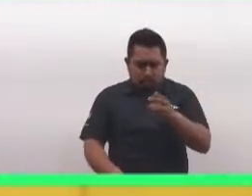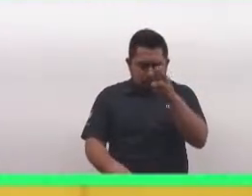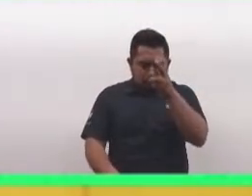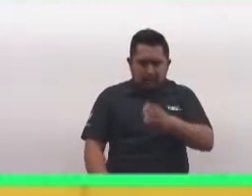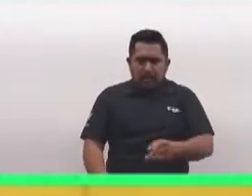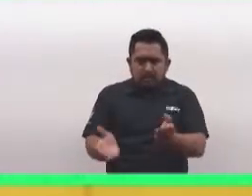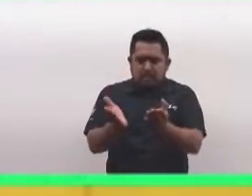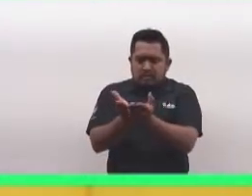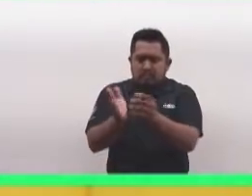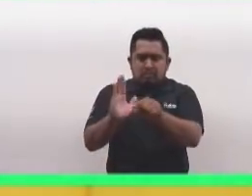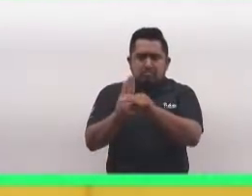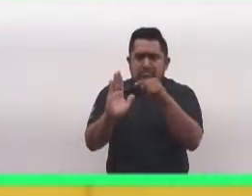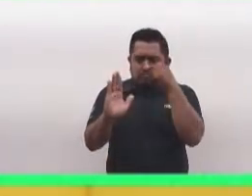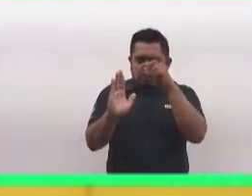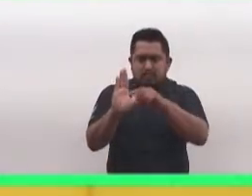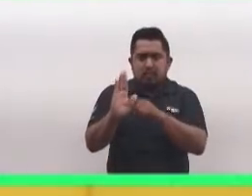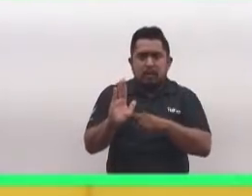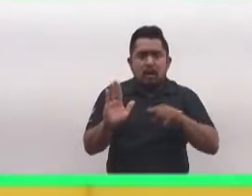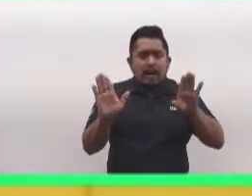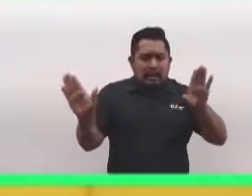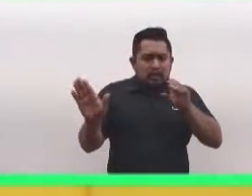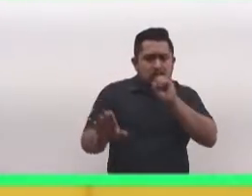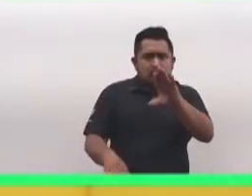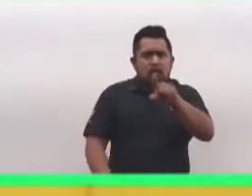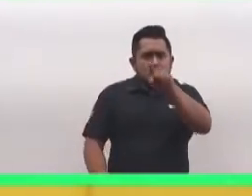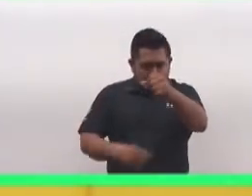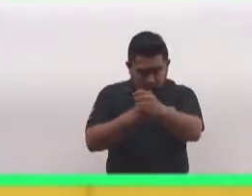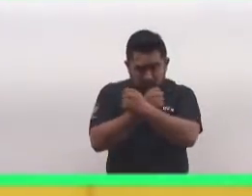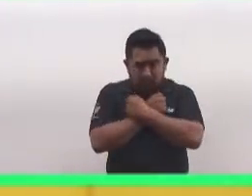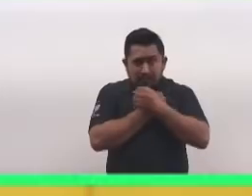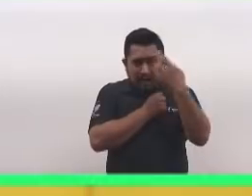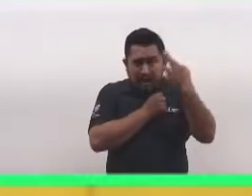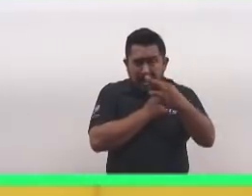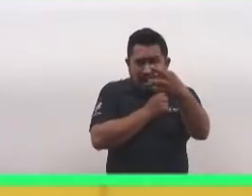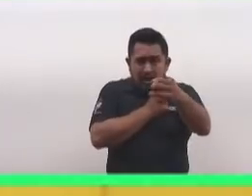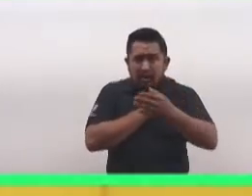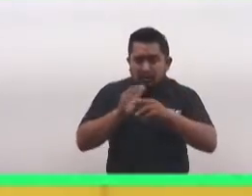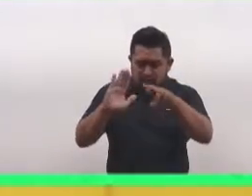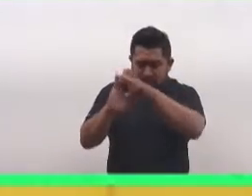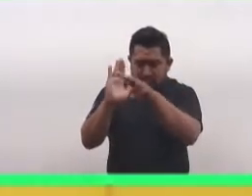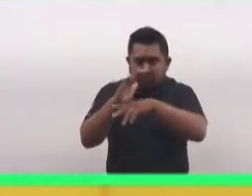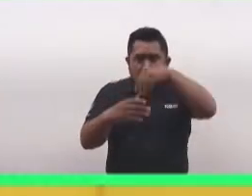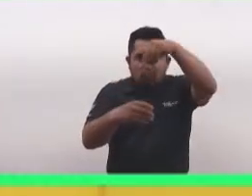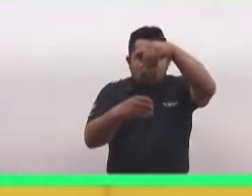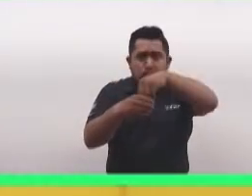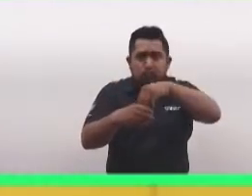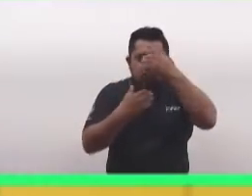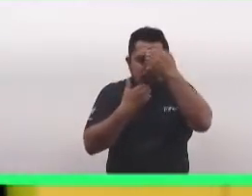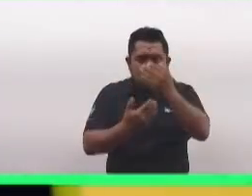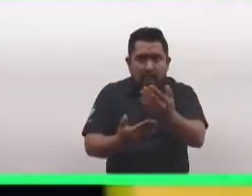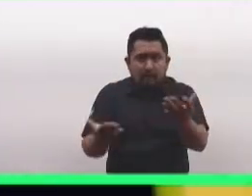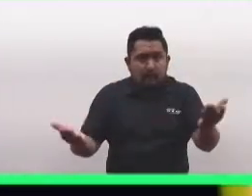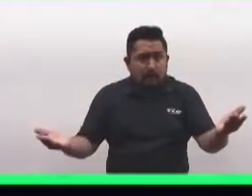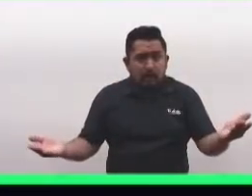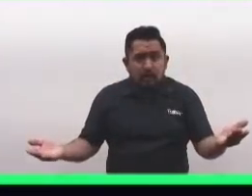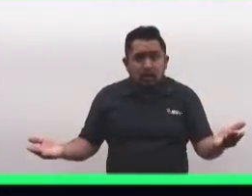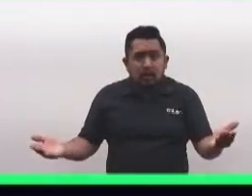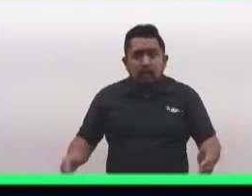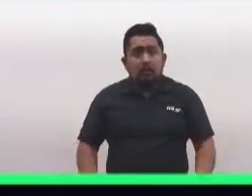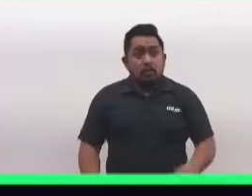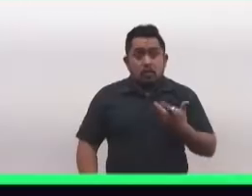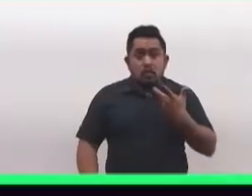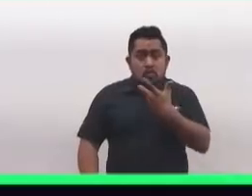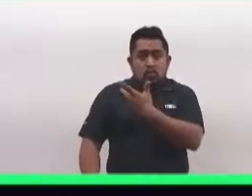si me amáis guardar mis mandamientos y cuando nosotros guardamos los mandamientos amigos